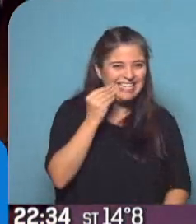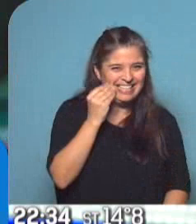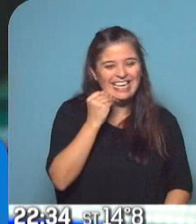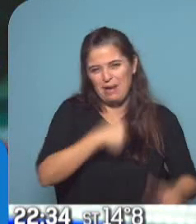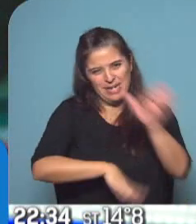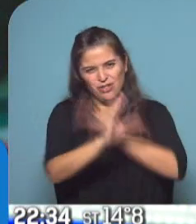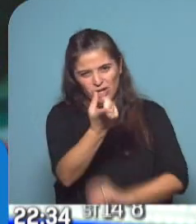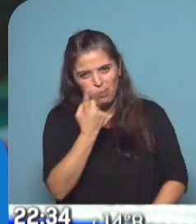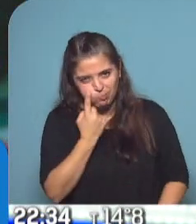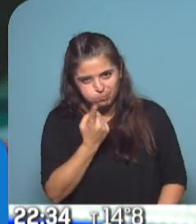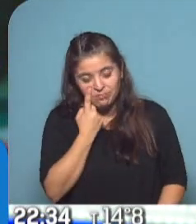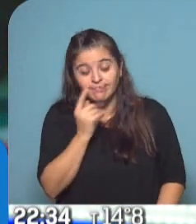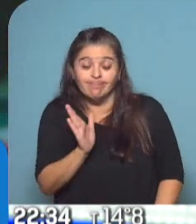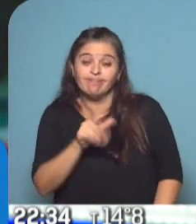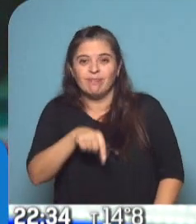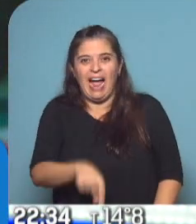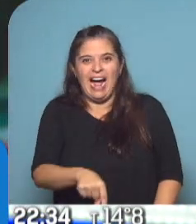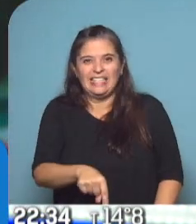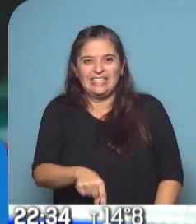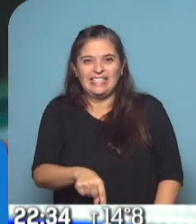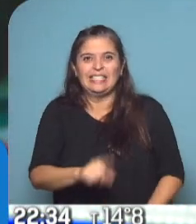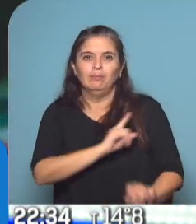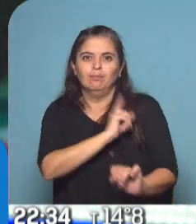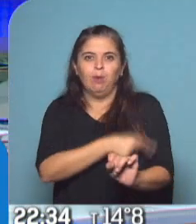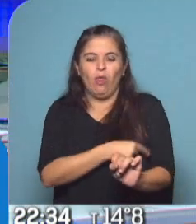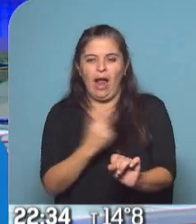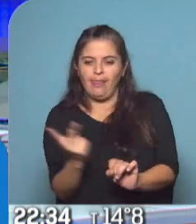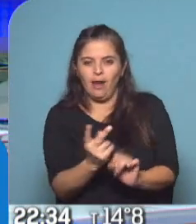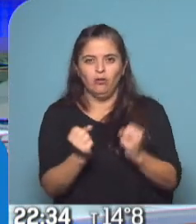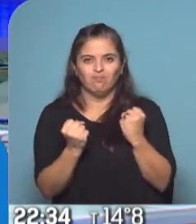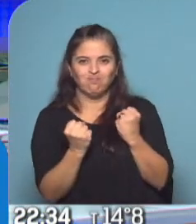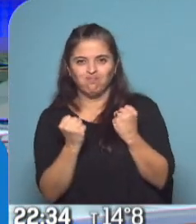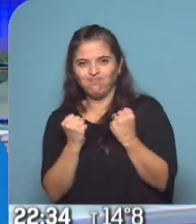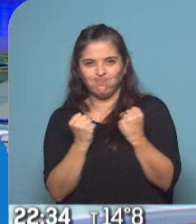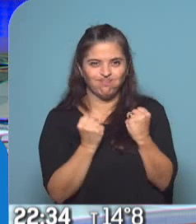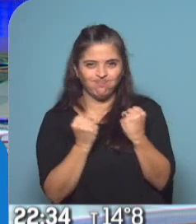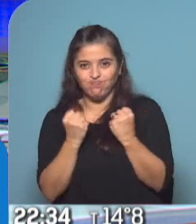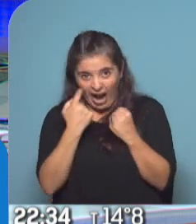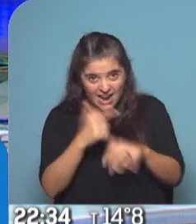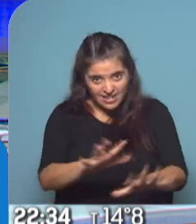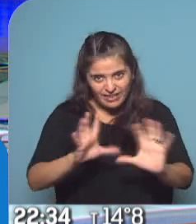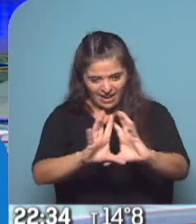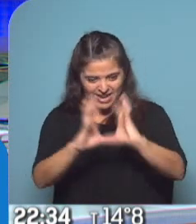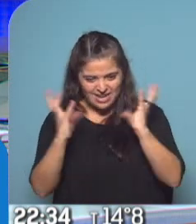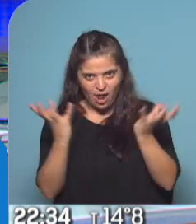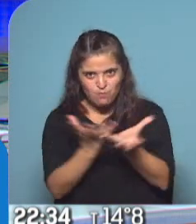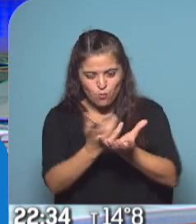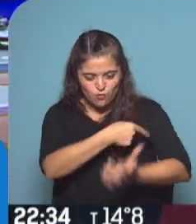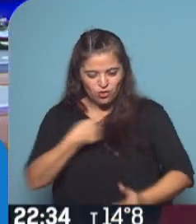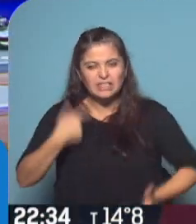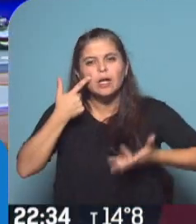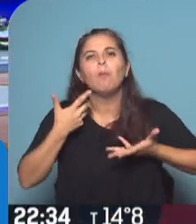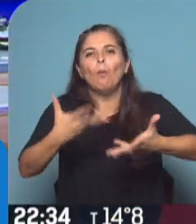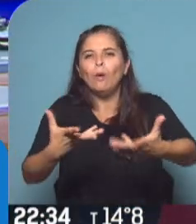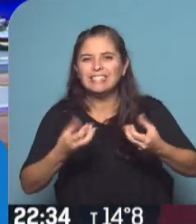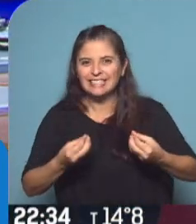una dimensión de poder blando si se quiere de lo que china puede llegar a proyectar a nivel mundial que en ese sentido creo